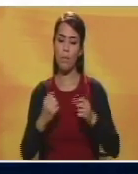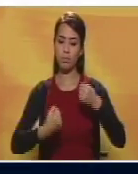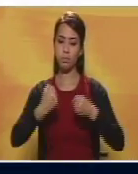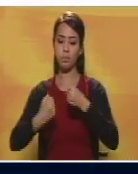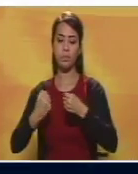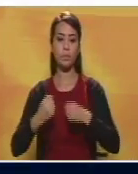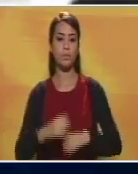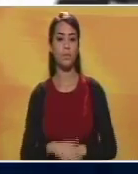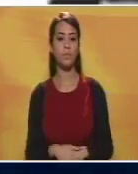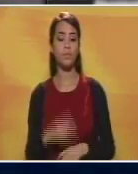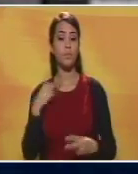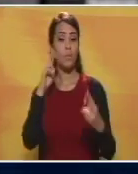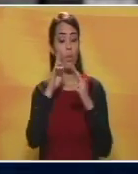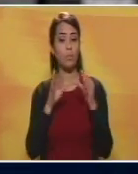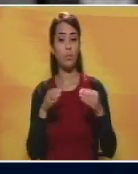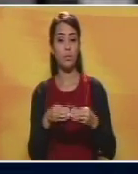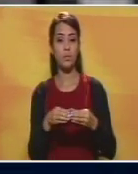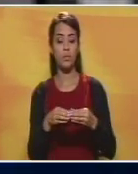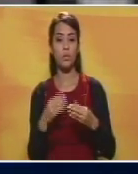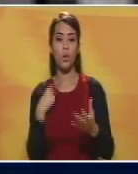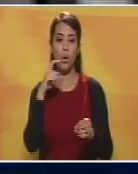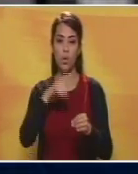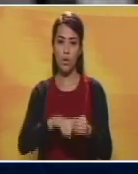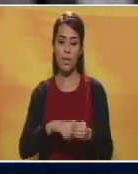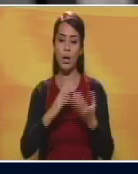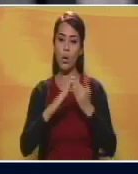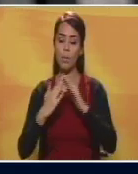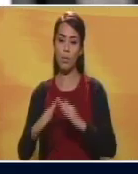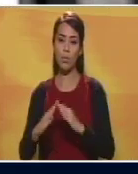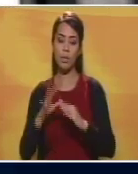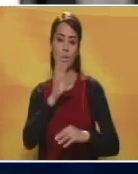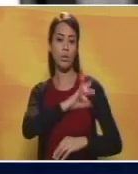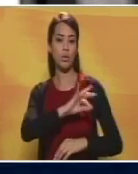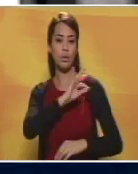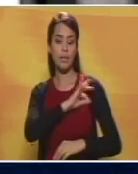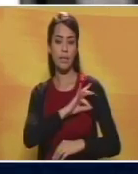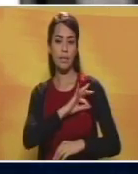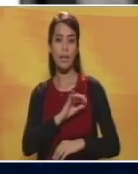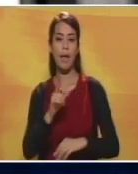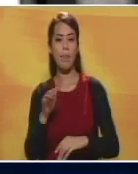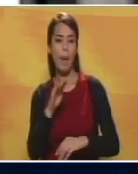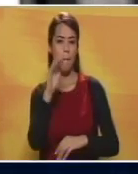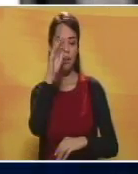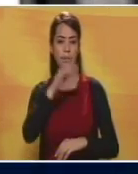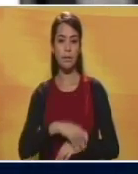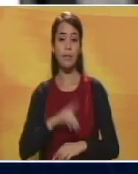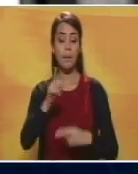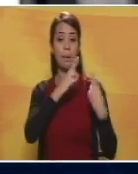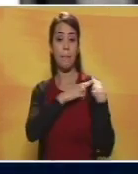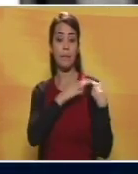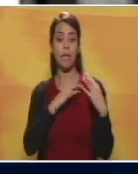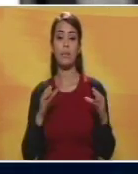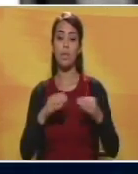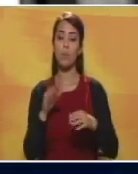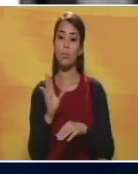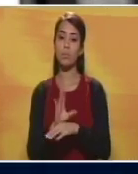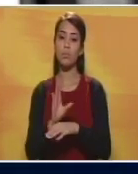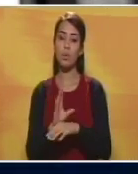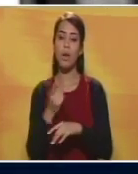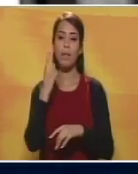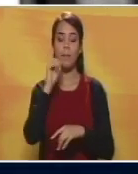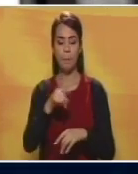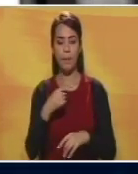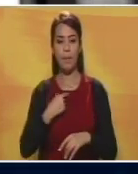ministro detalló que al encuentro asistieron integrantes de la Comuna Socialista Agroturística de Galipán, representantes de los cuerpos de seguridad de la Policía